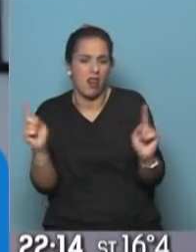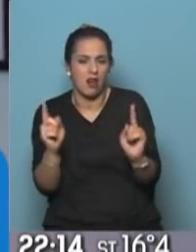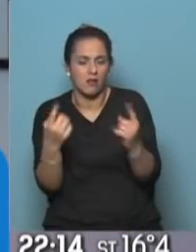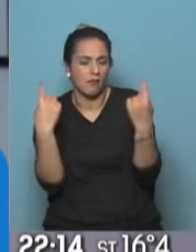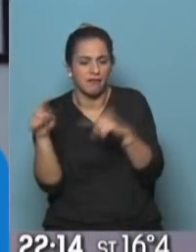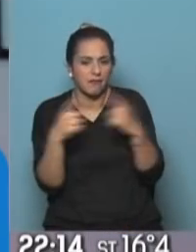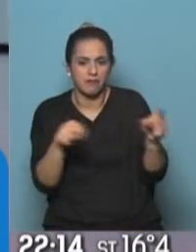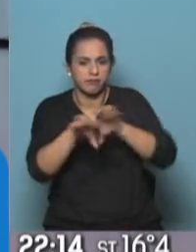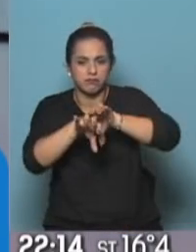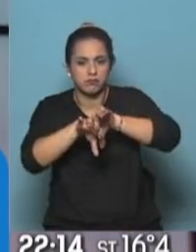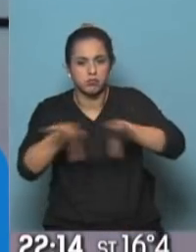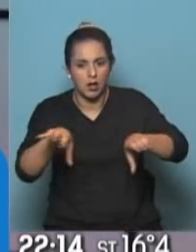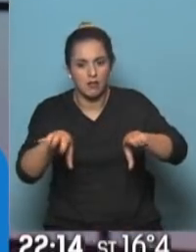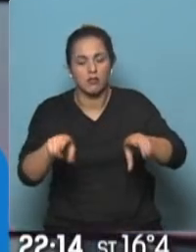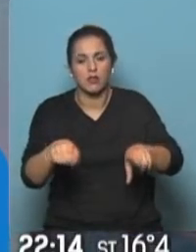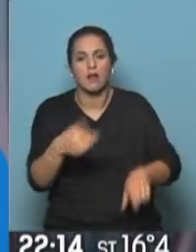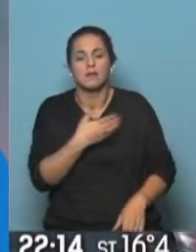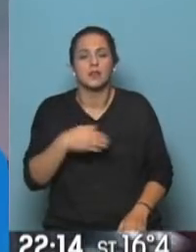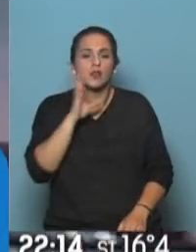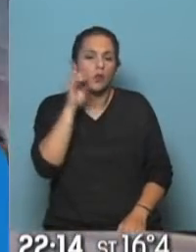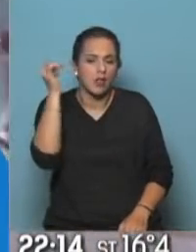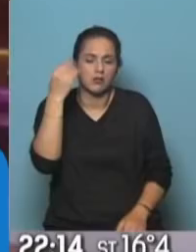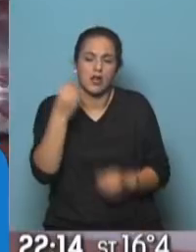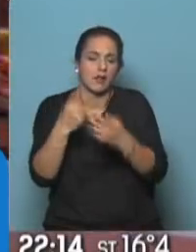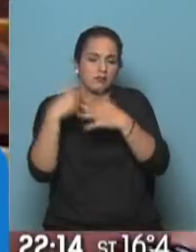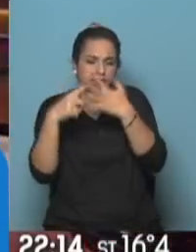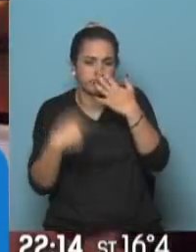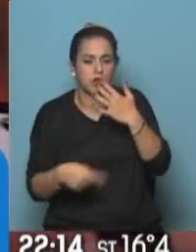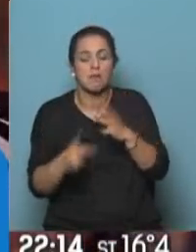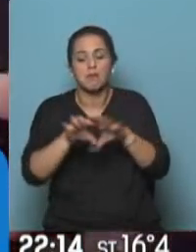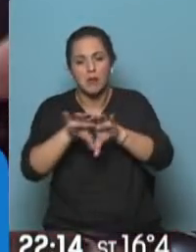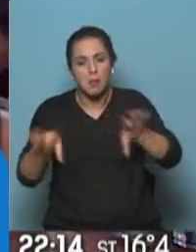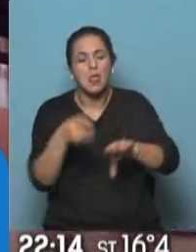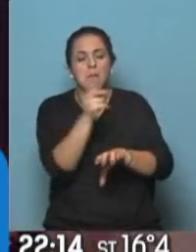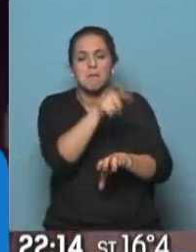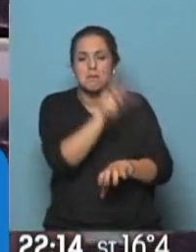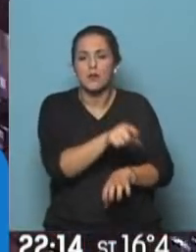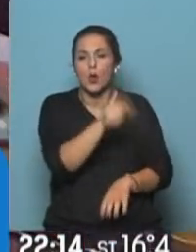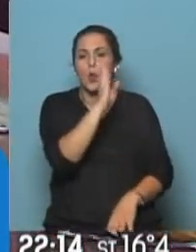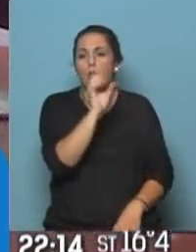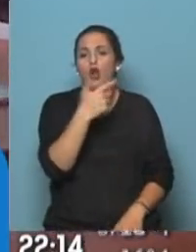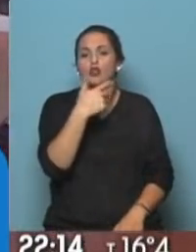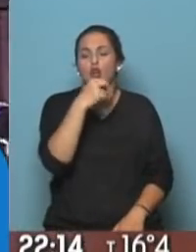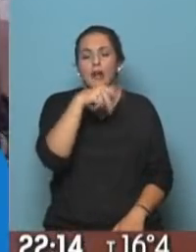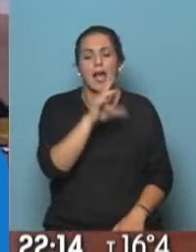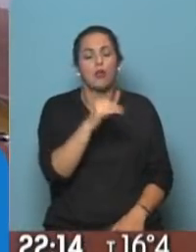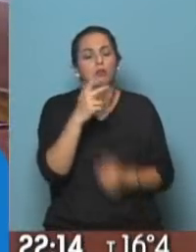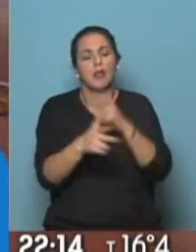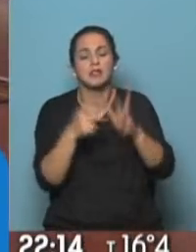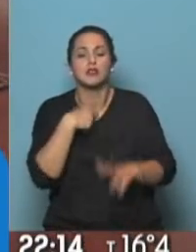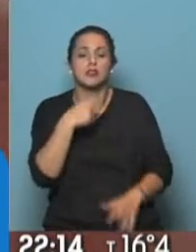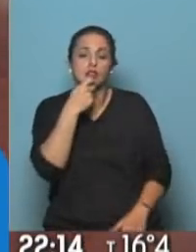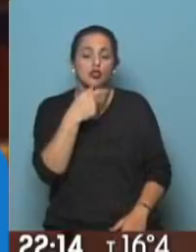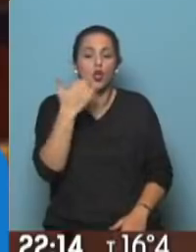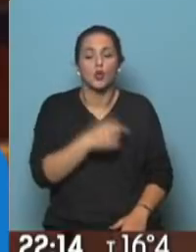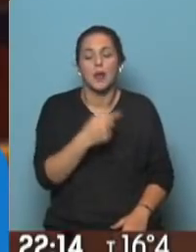Trump tem 1000 polêmicas, etc. E Bolsonaro é um tipo que diz, bueno, se tuviera